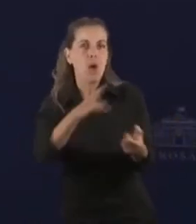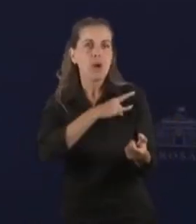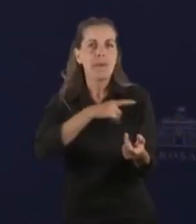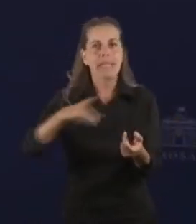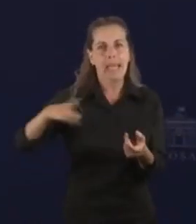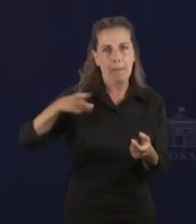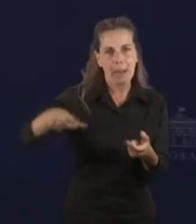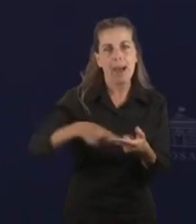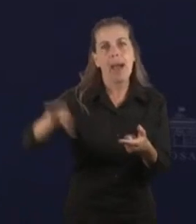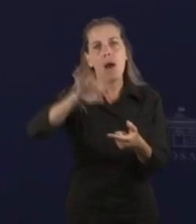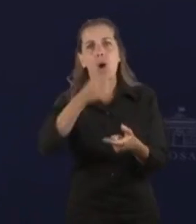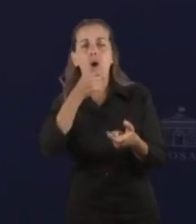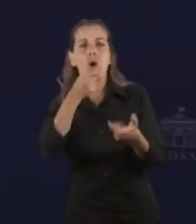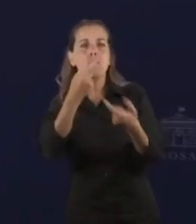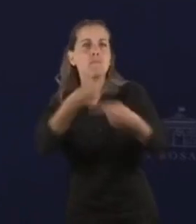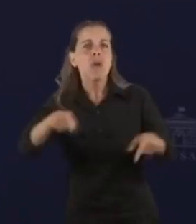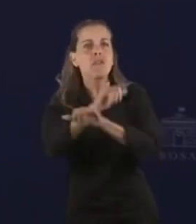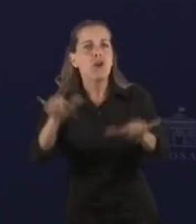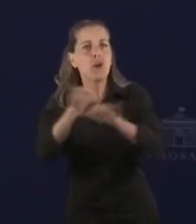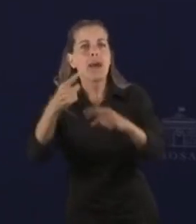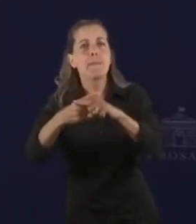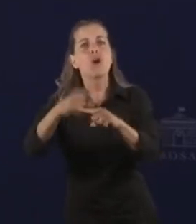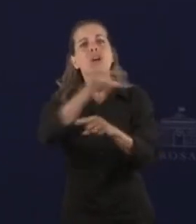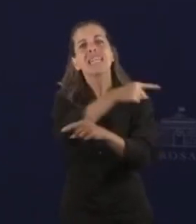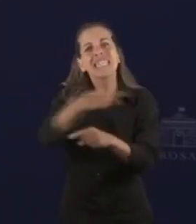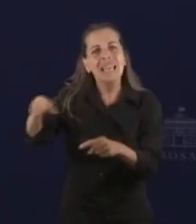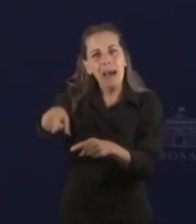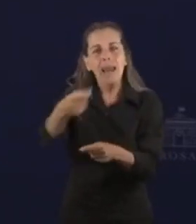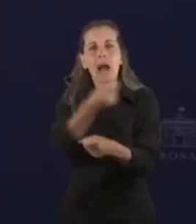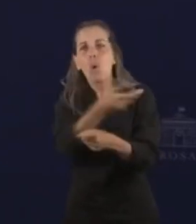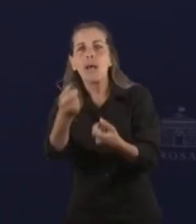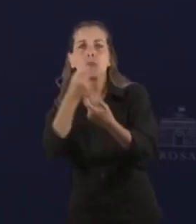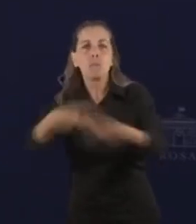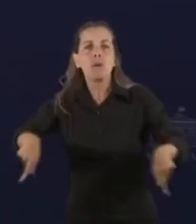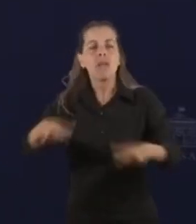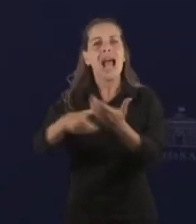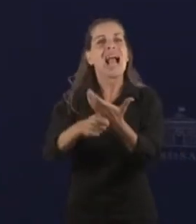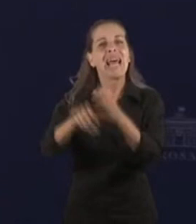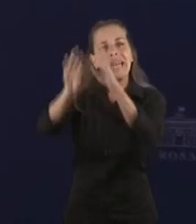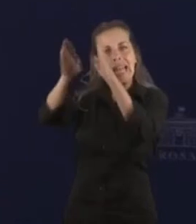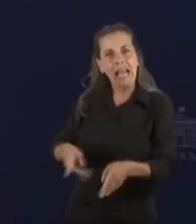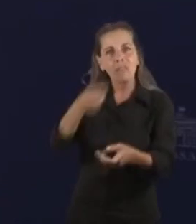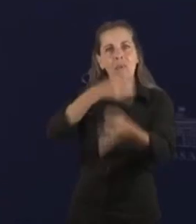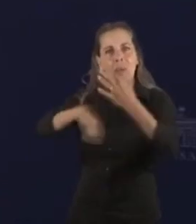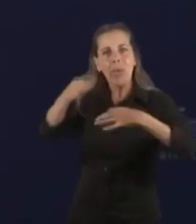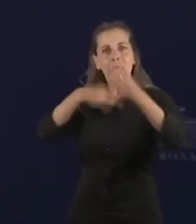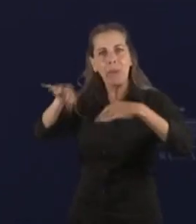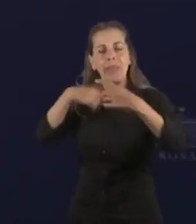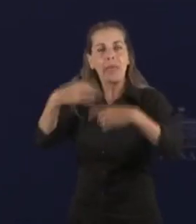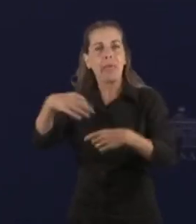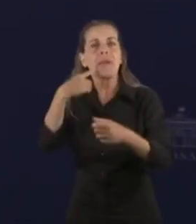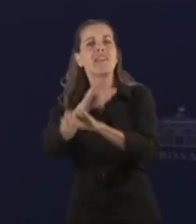de frigoríficos de informar semanalmente precios y cantidades vendidas eh Por ejemplo